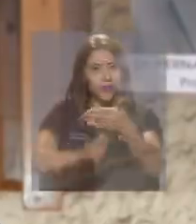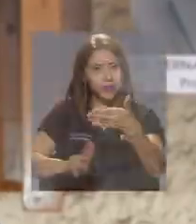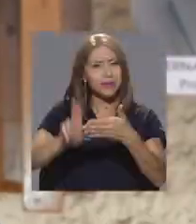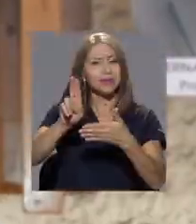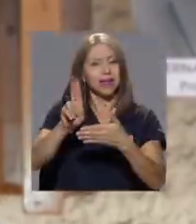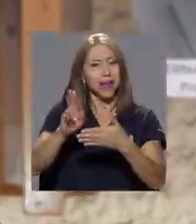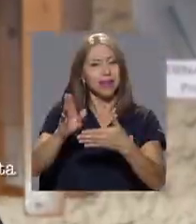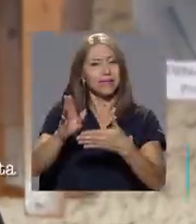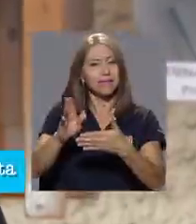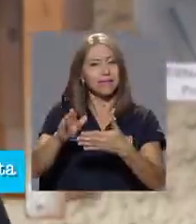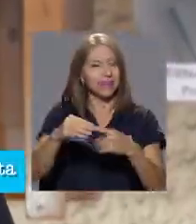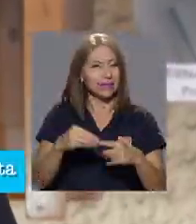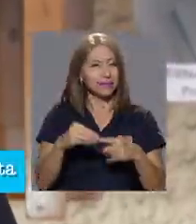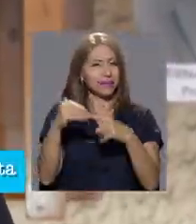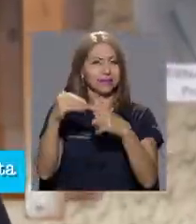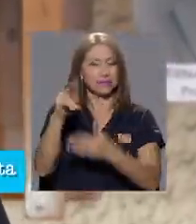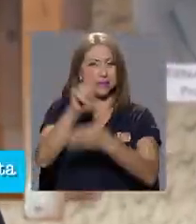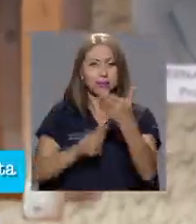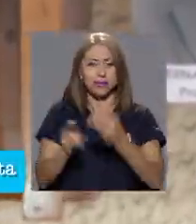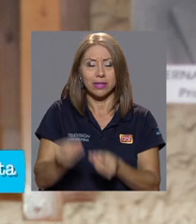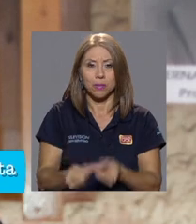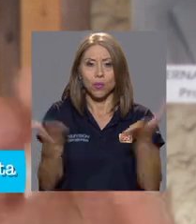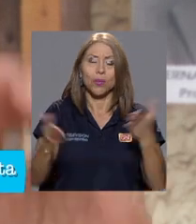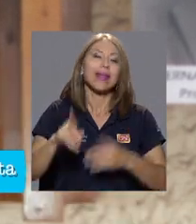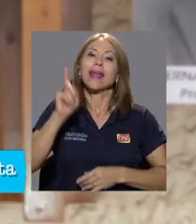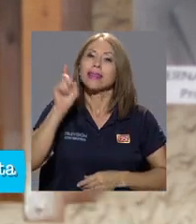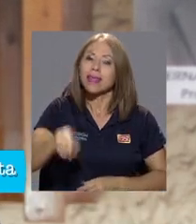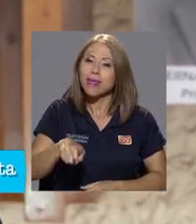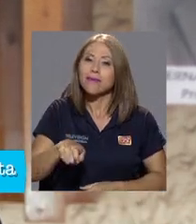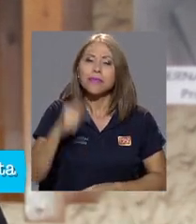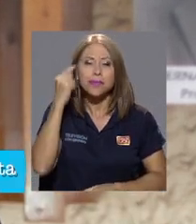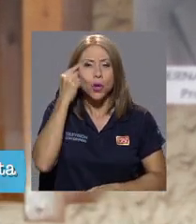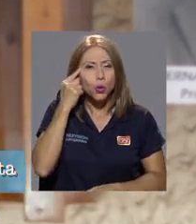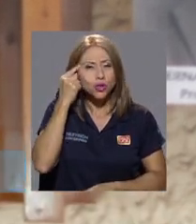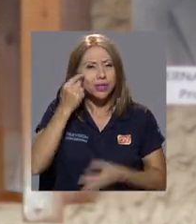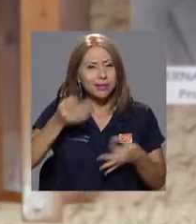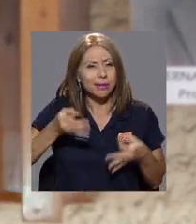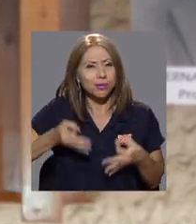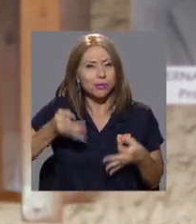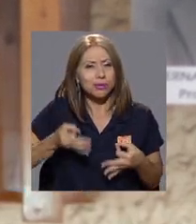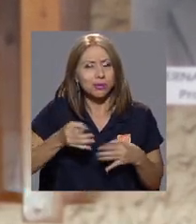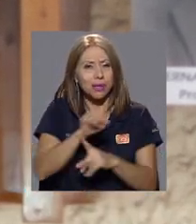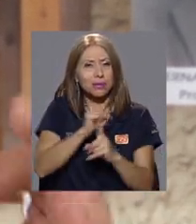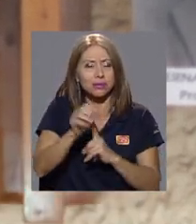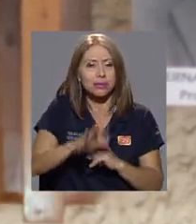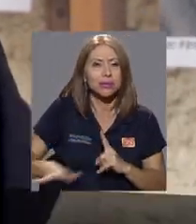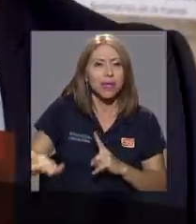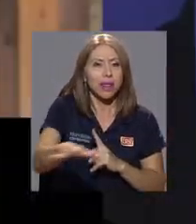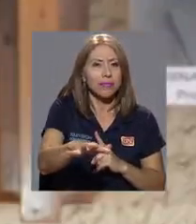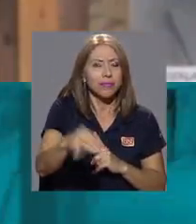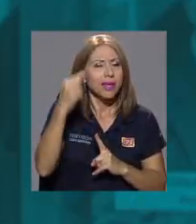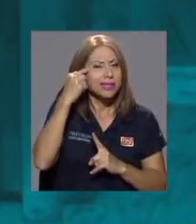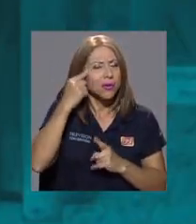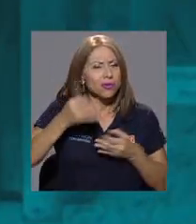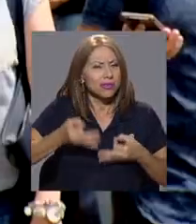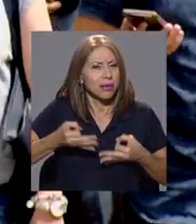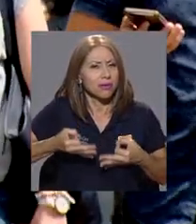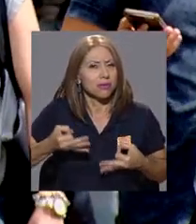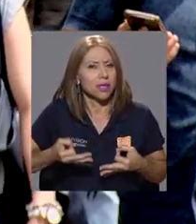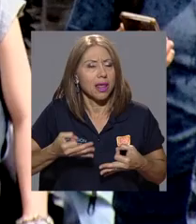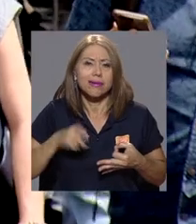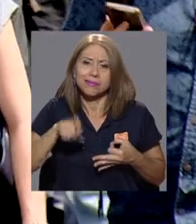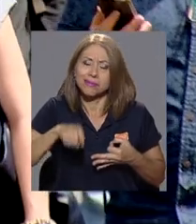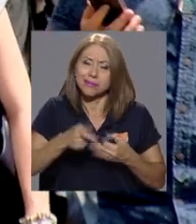universidad, y sobre todo la universidad pública, tiene que ser la conciencia lúcida de la sociedad. Y esa conciencia lúcida requiere que